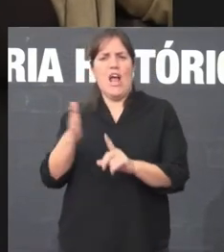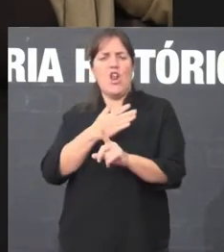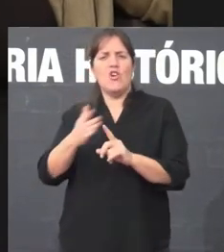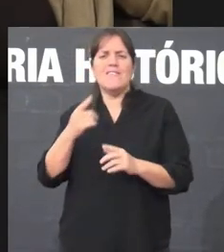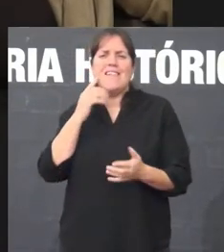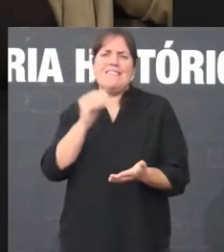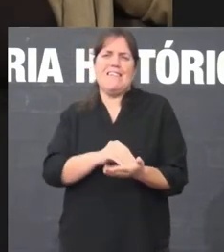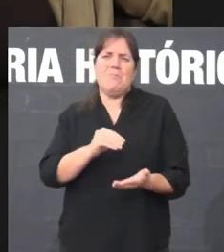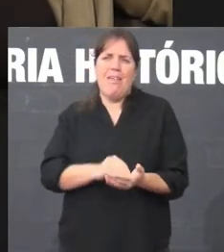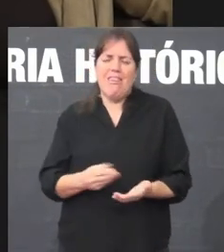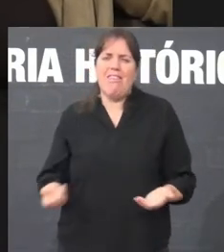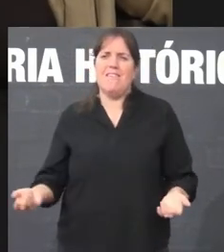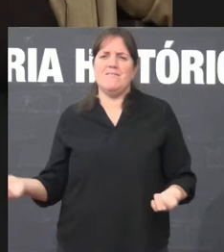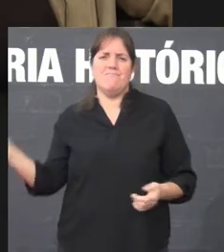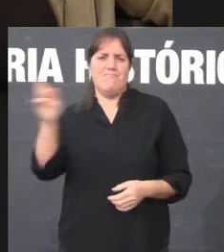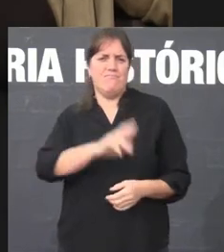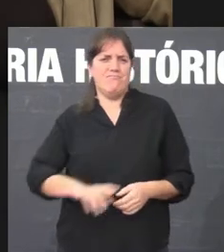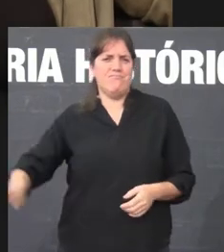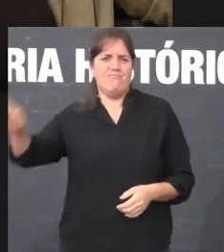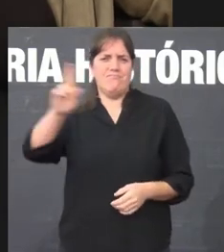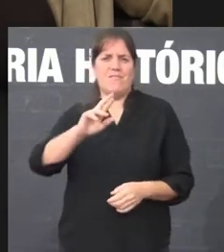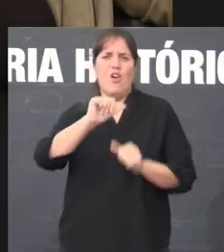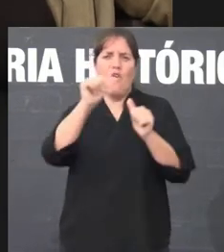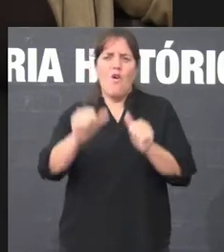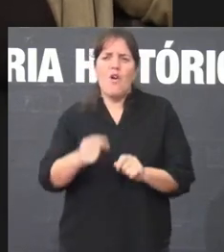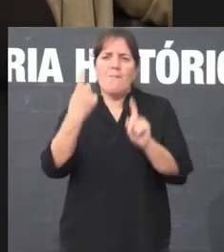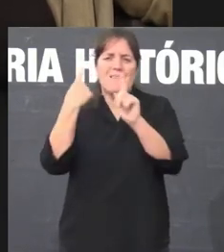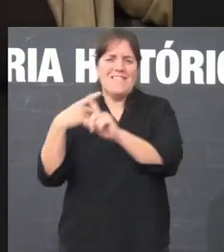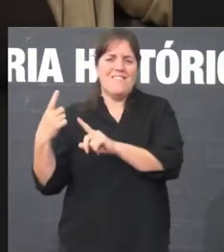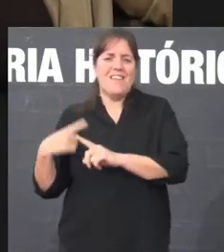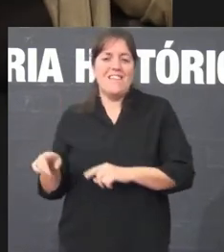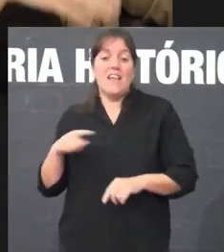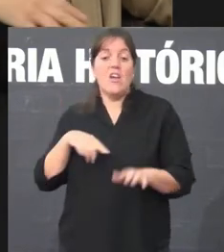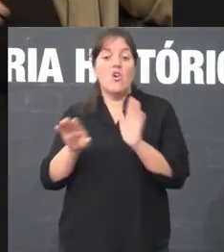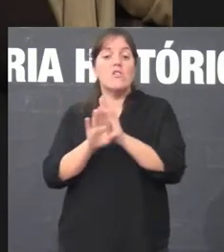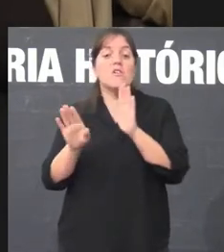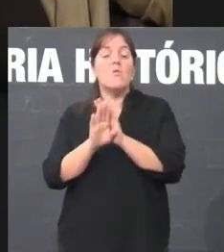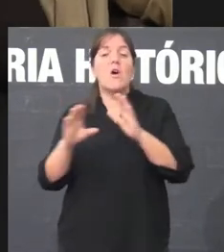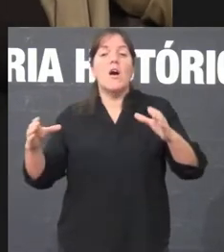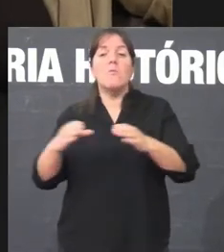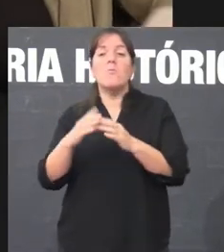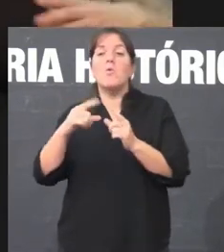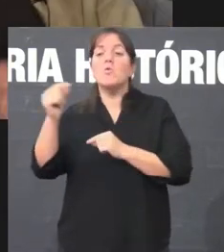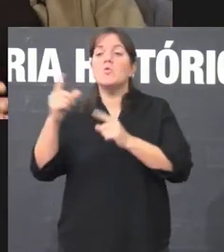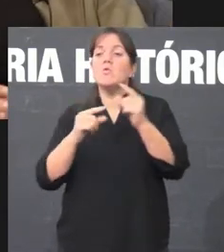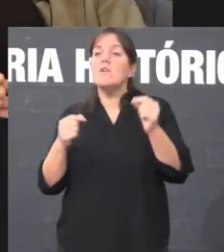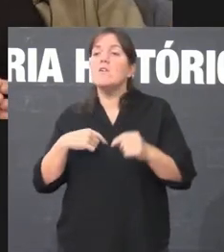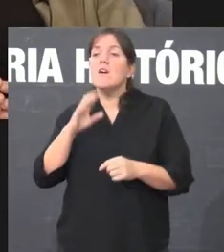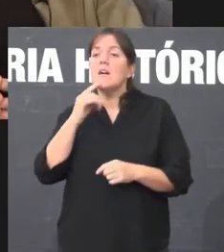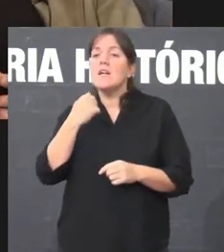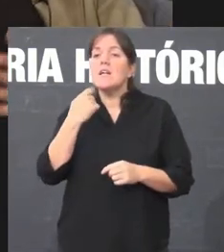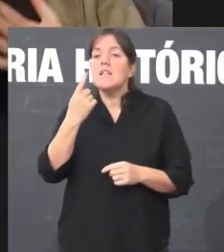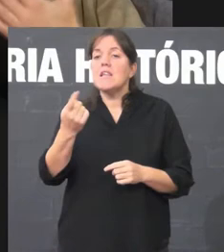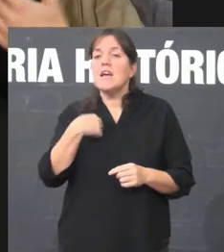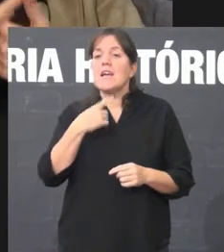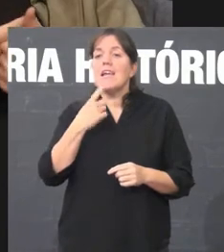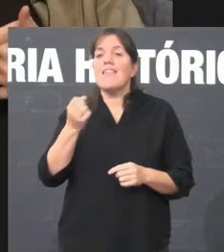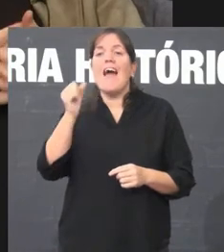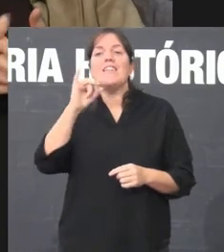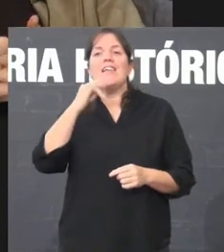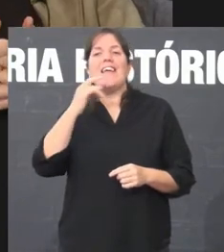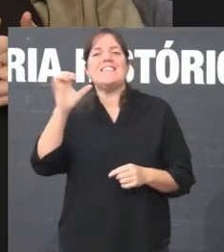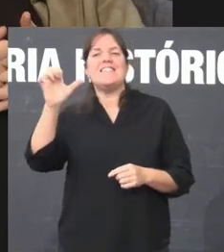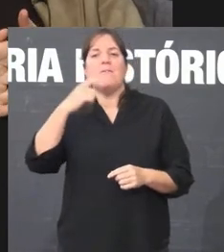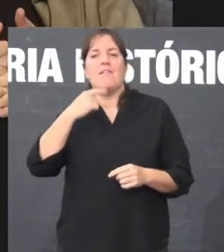tantas veces, de tantas formas, e seguimos aquí, non? Dicía o Tardá, o Aitor Esteban tamén polas